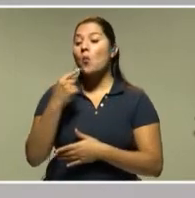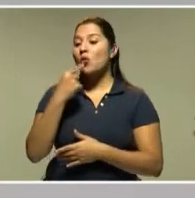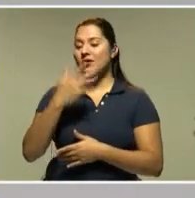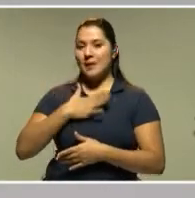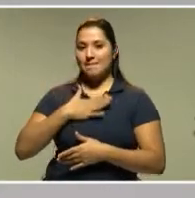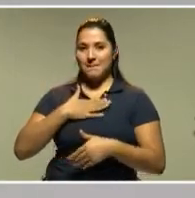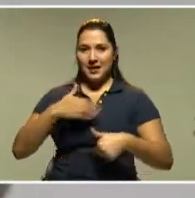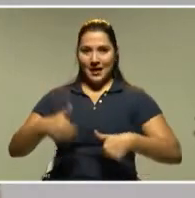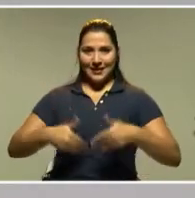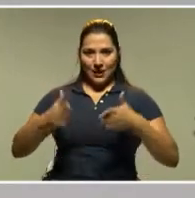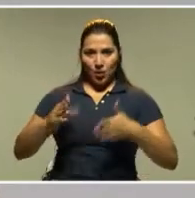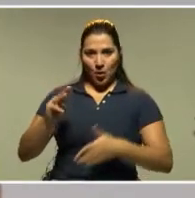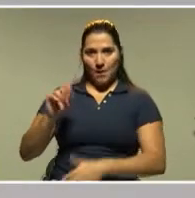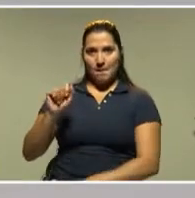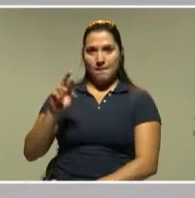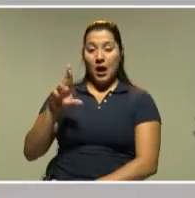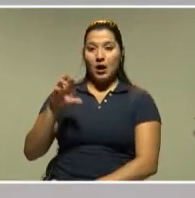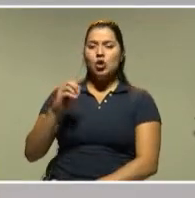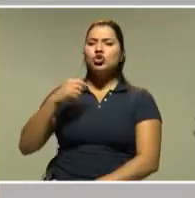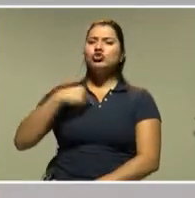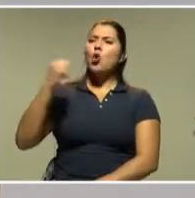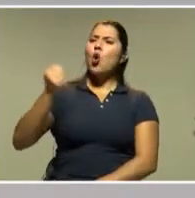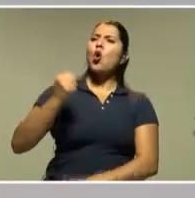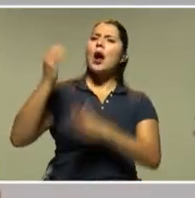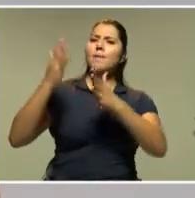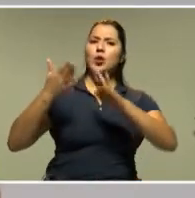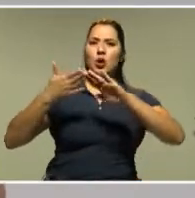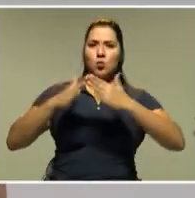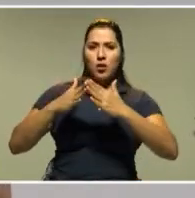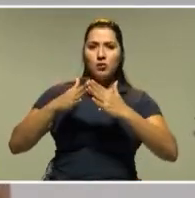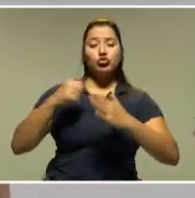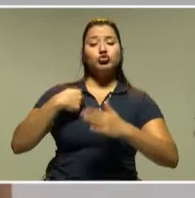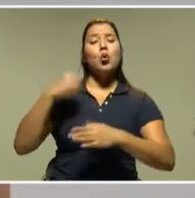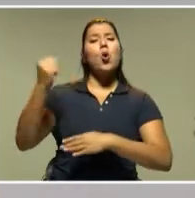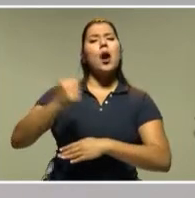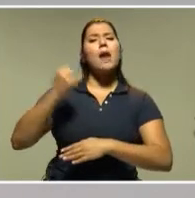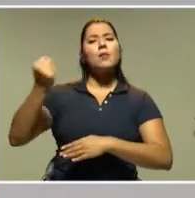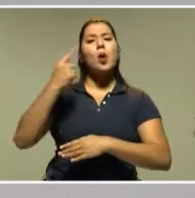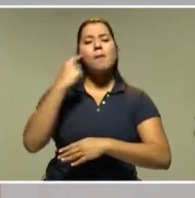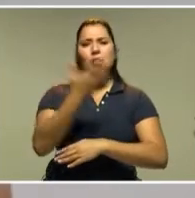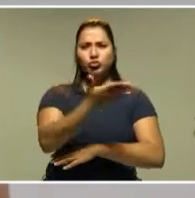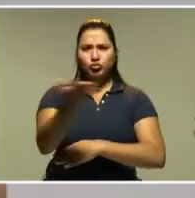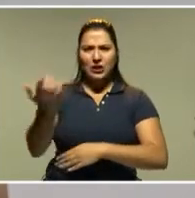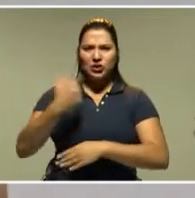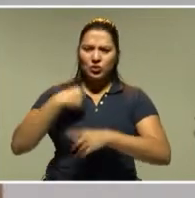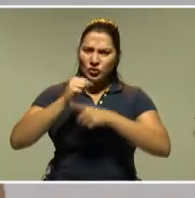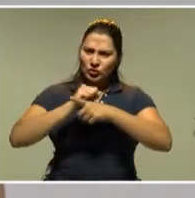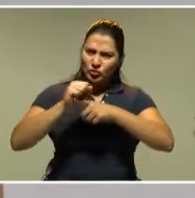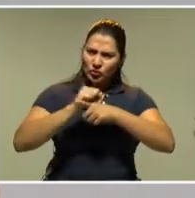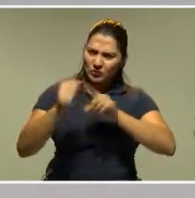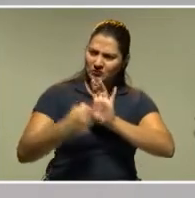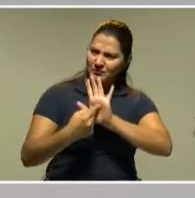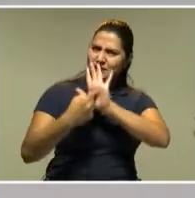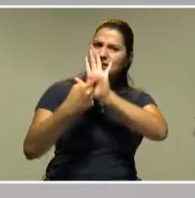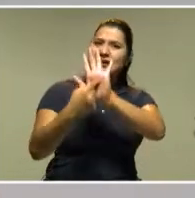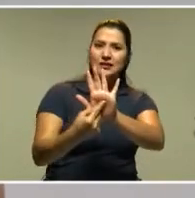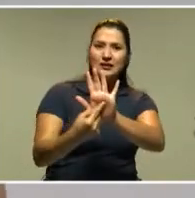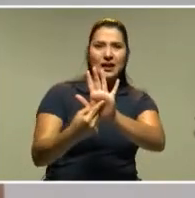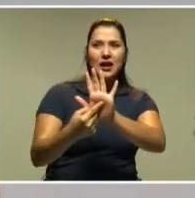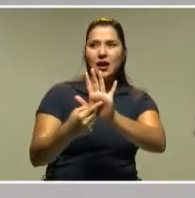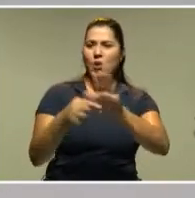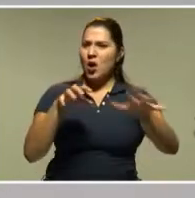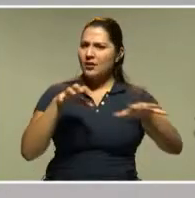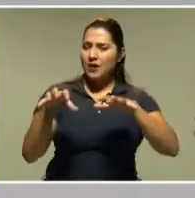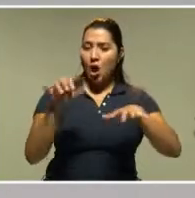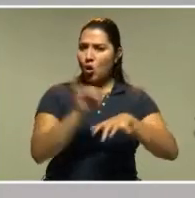Marco, soy la campeona del pueblo, soy la campeona de ustedes. Me he preparado para darles el espectáculo que ustedes se merecen. Viene